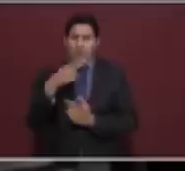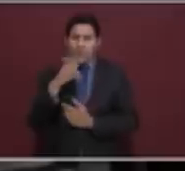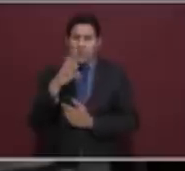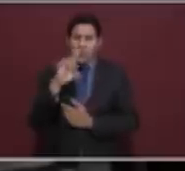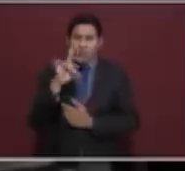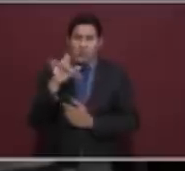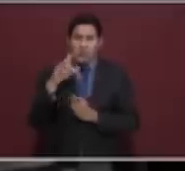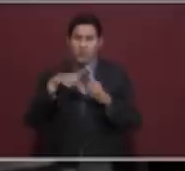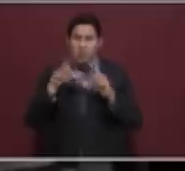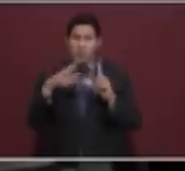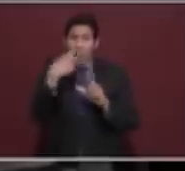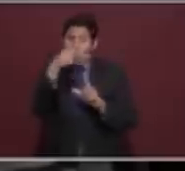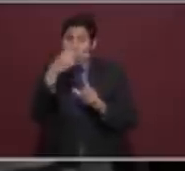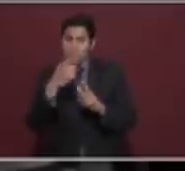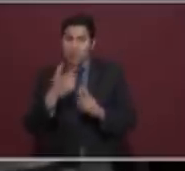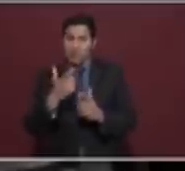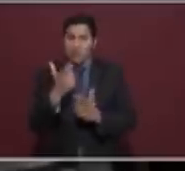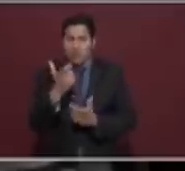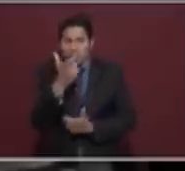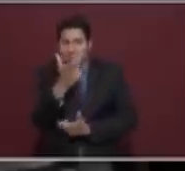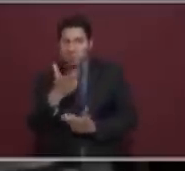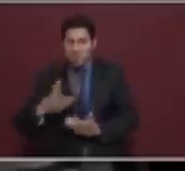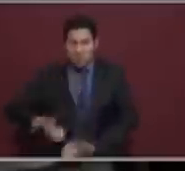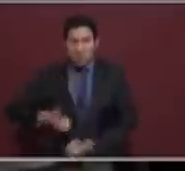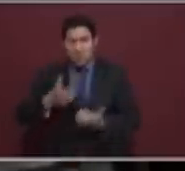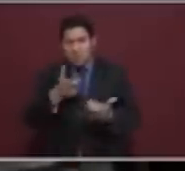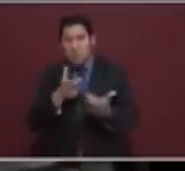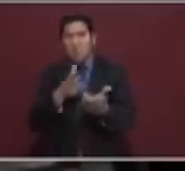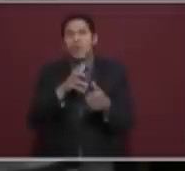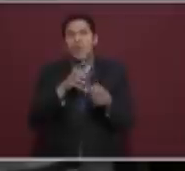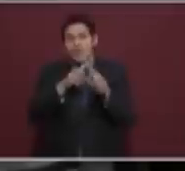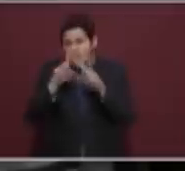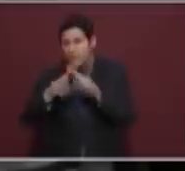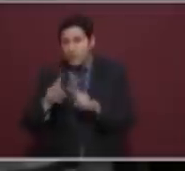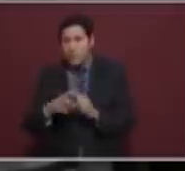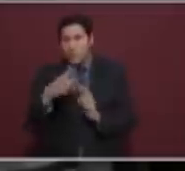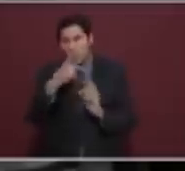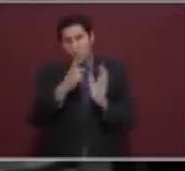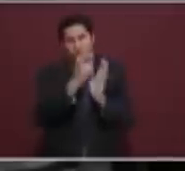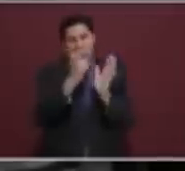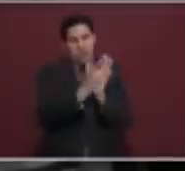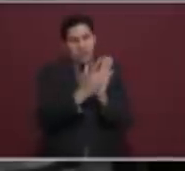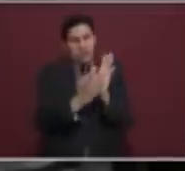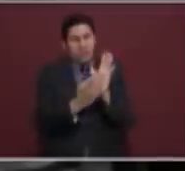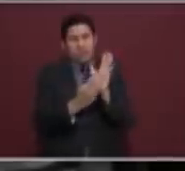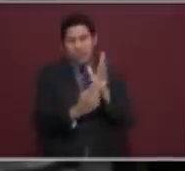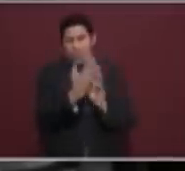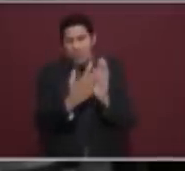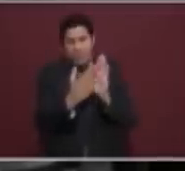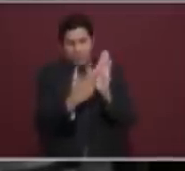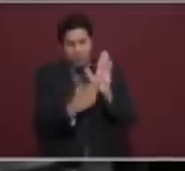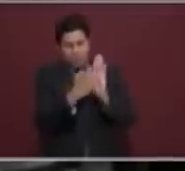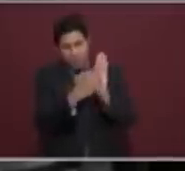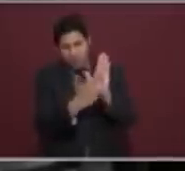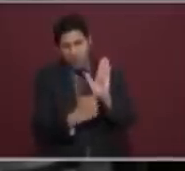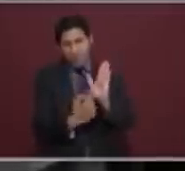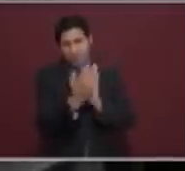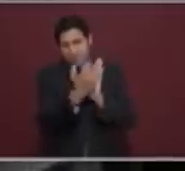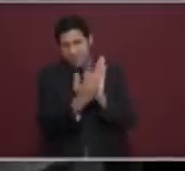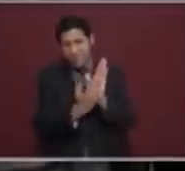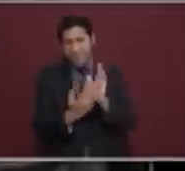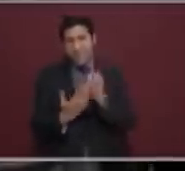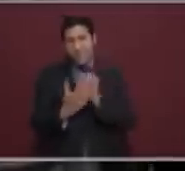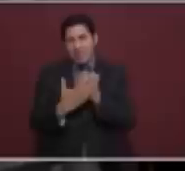dado que esto es algo de lo que se va a establecer en estas normas que están entiendo por presentarse me gustaría que el